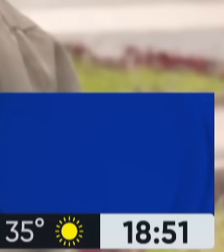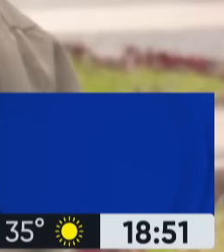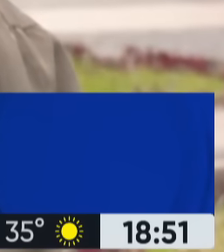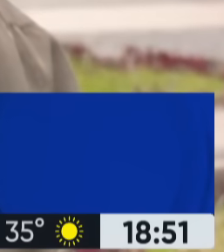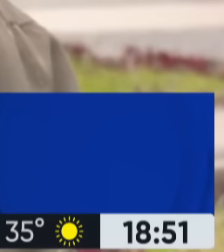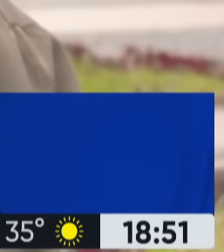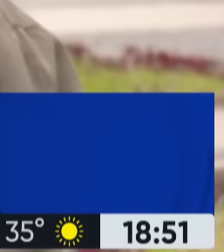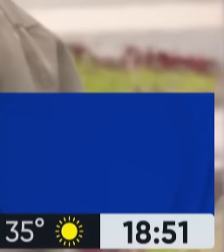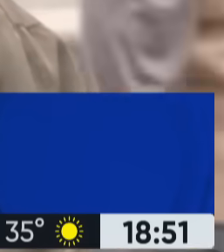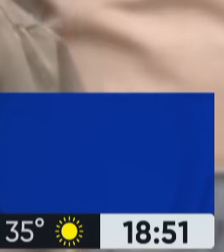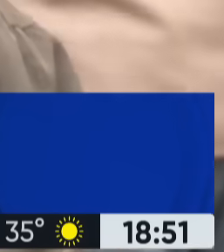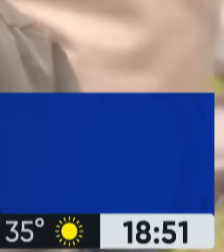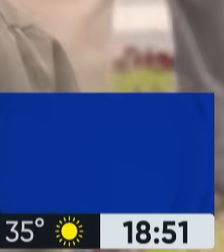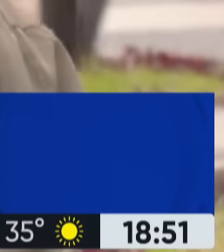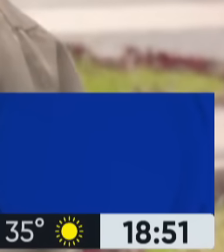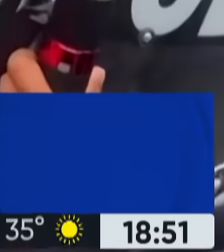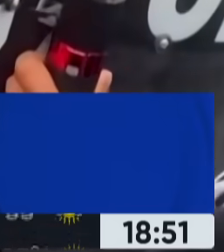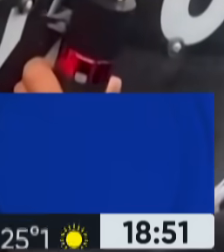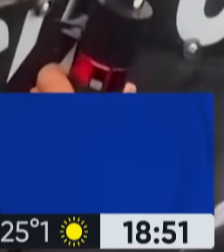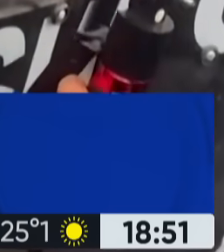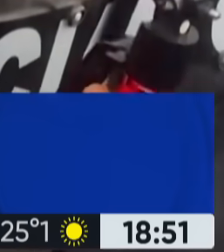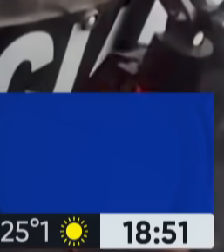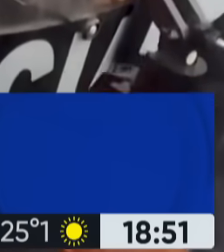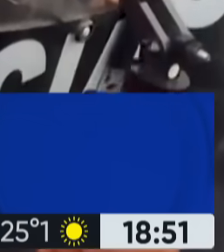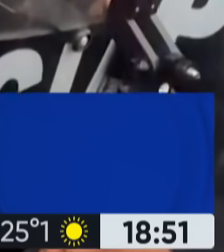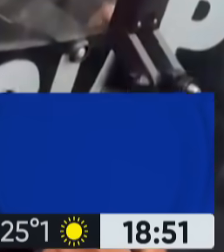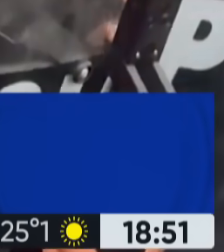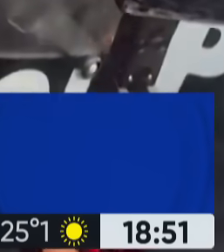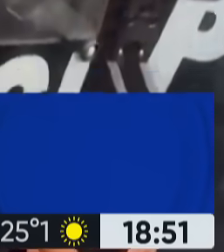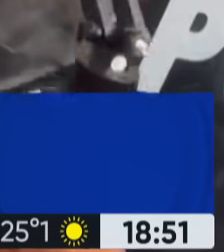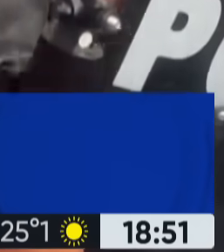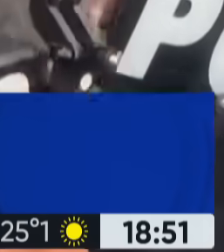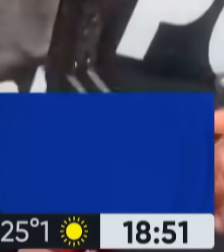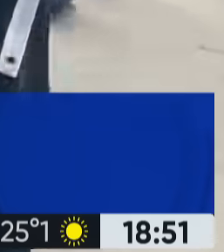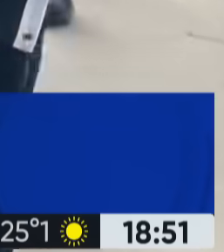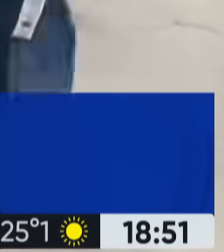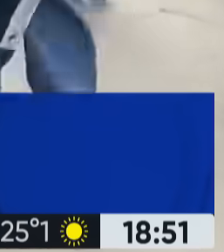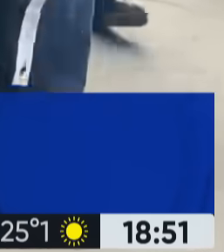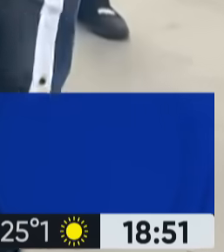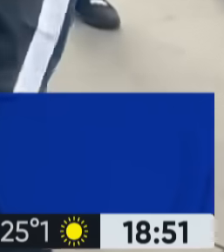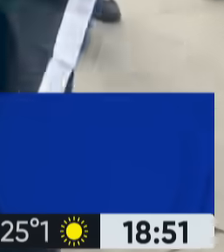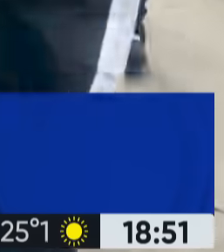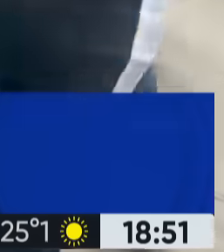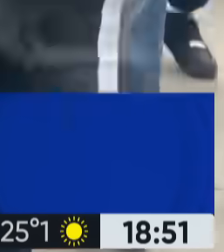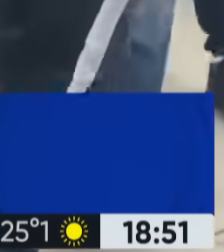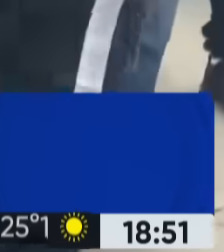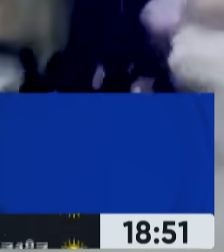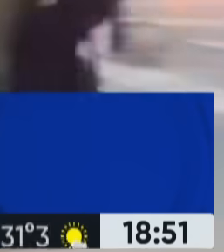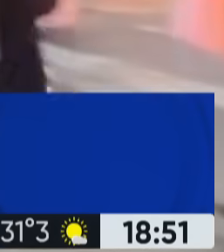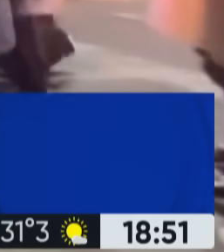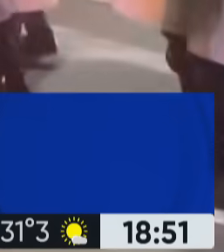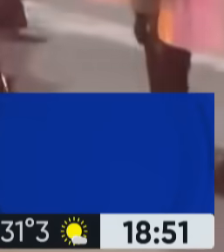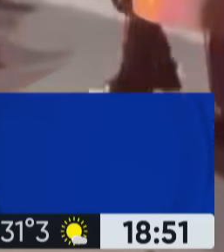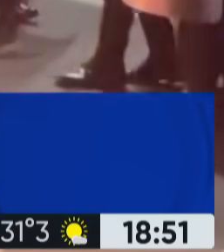un gran legado todo manchado si nuestros hermanitos, primos, sobrinos, tíos, hermanos no van a poder crecer en un país tranquilo, cuando nosotros somos los responsables